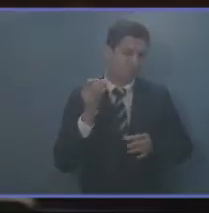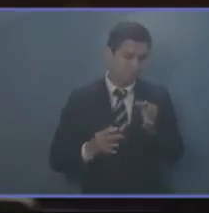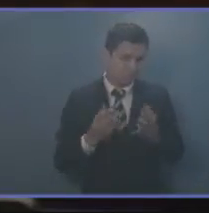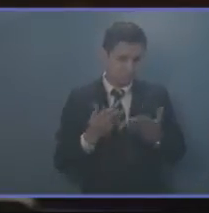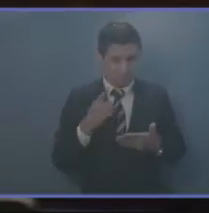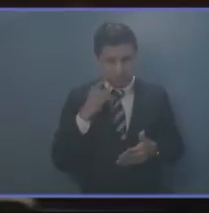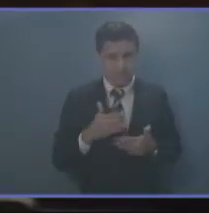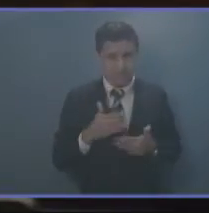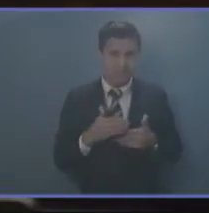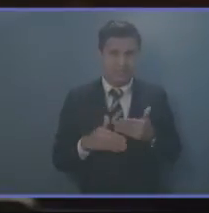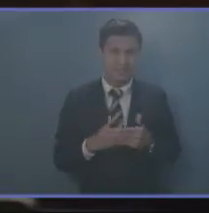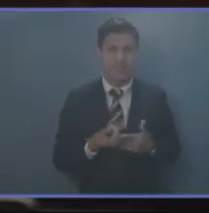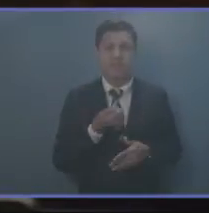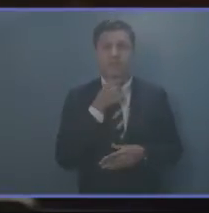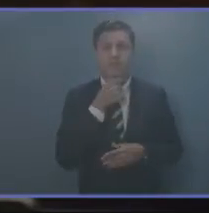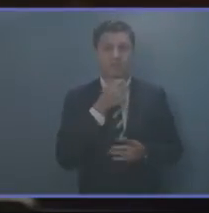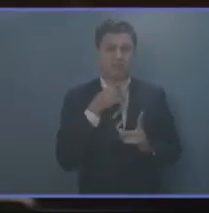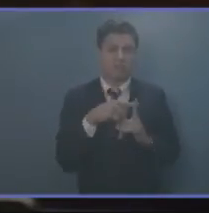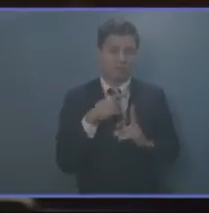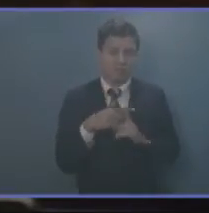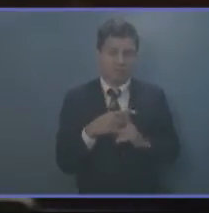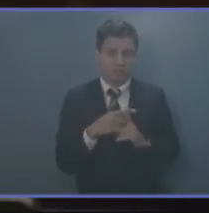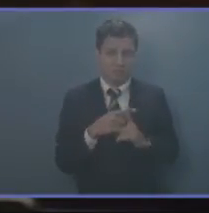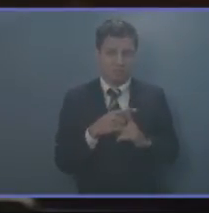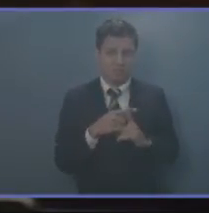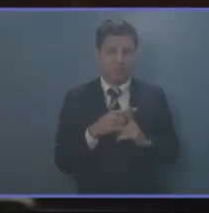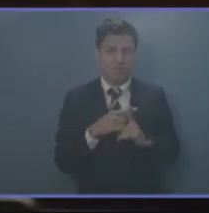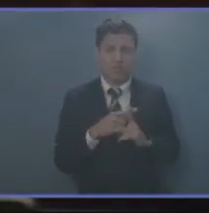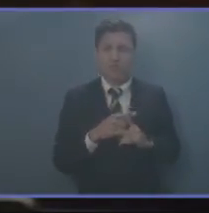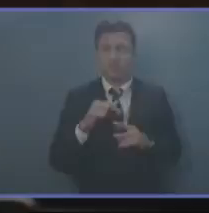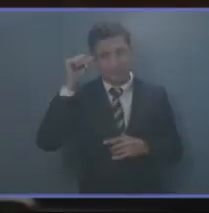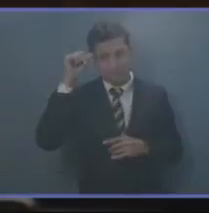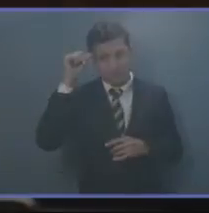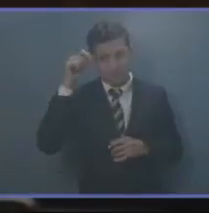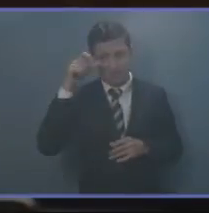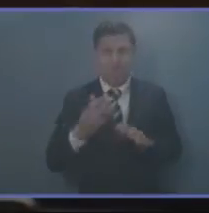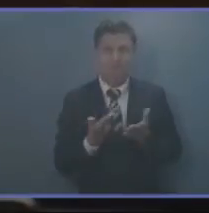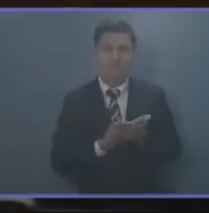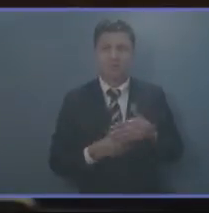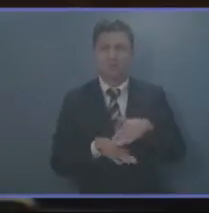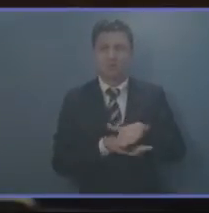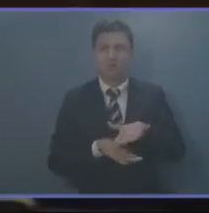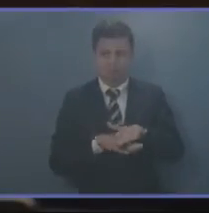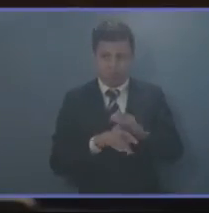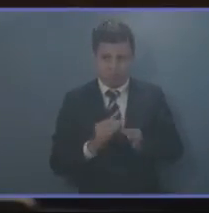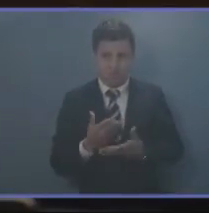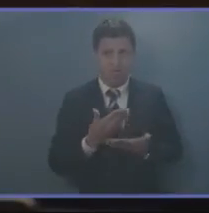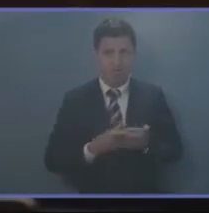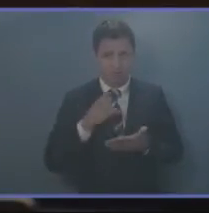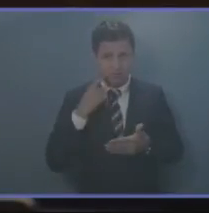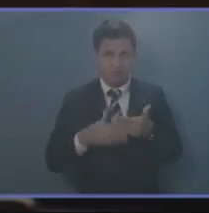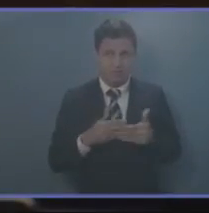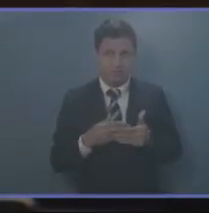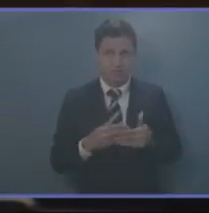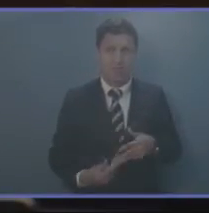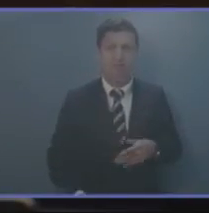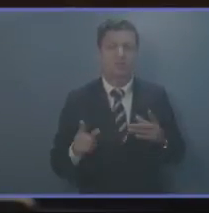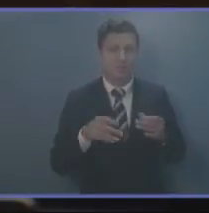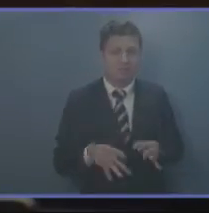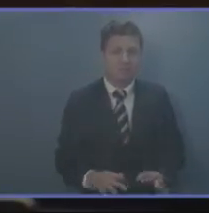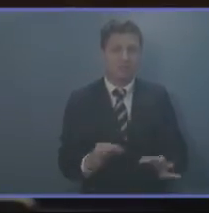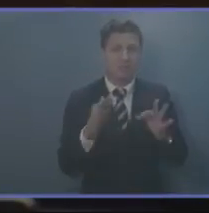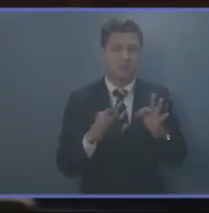el pronunciamiento de un informe favorable. El argumento que sí se identifica como una solicitud de indulto es el atinente